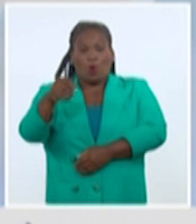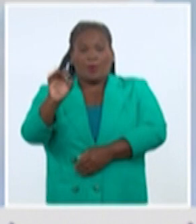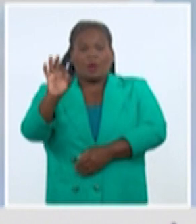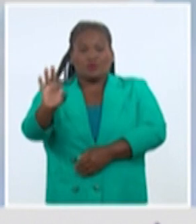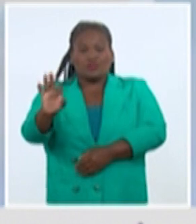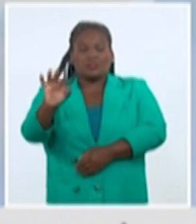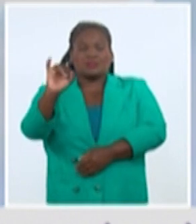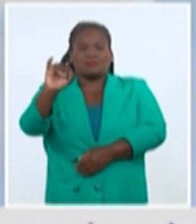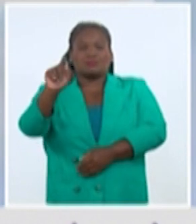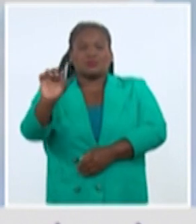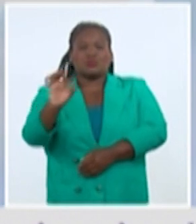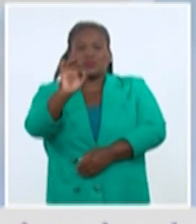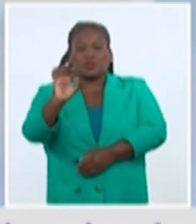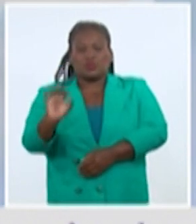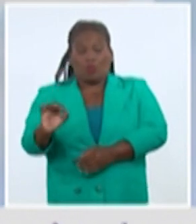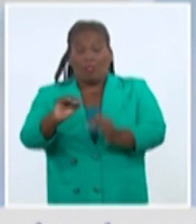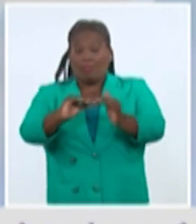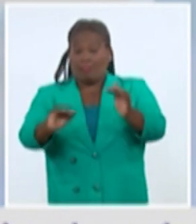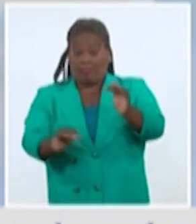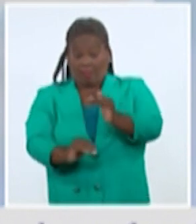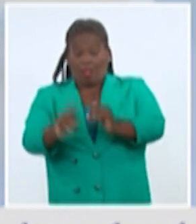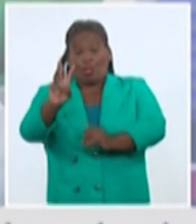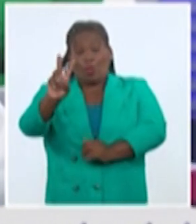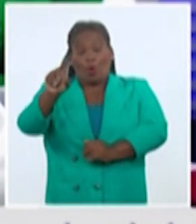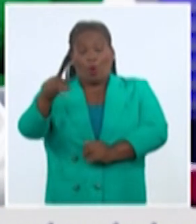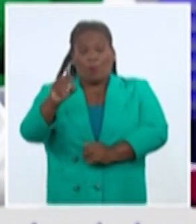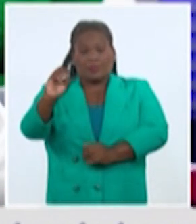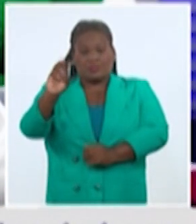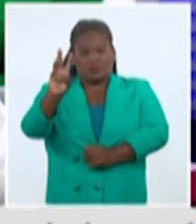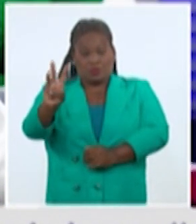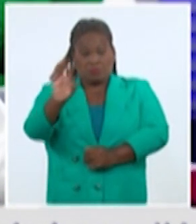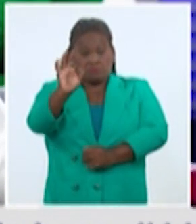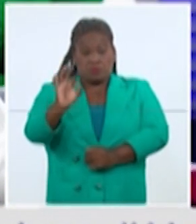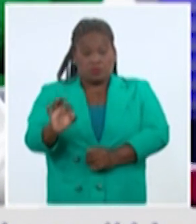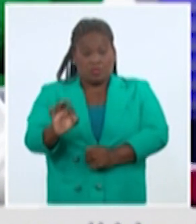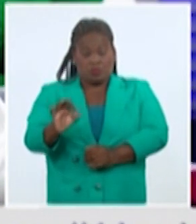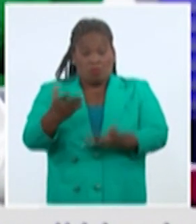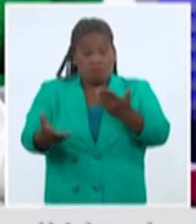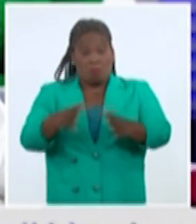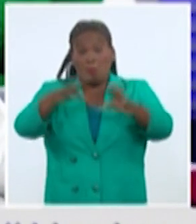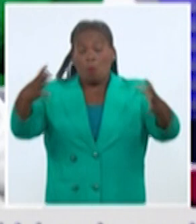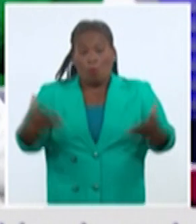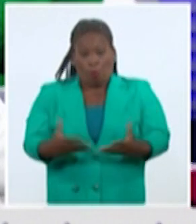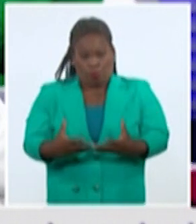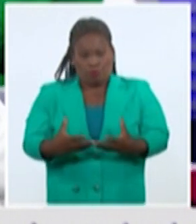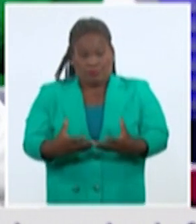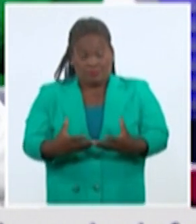0,86%, por debajo del 2,03% del mundo y del